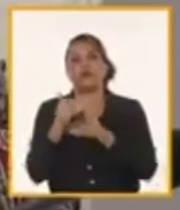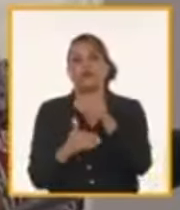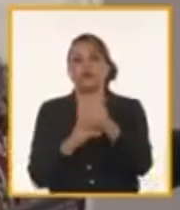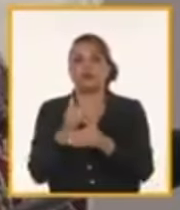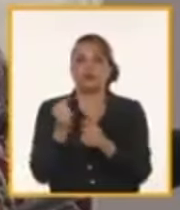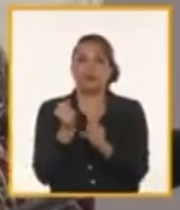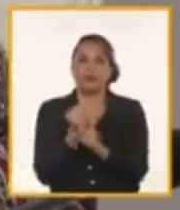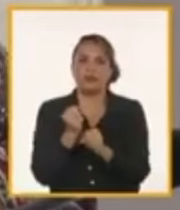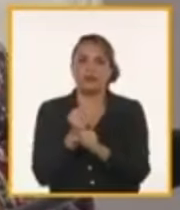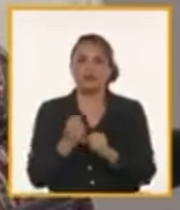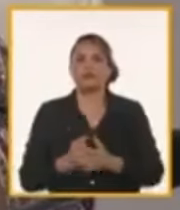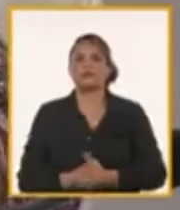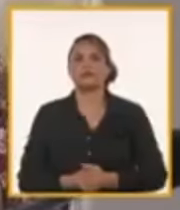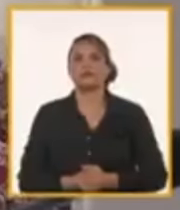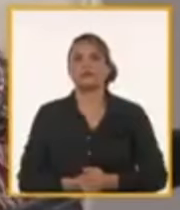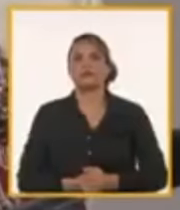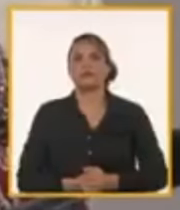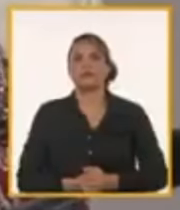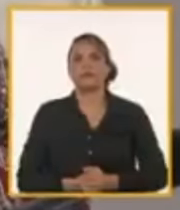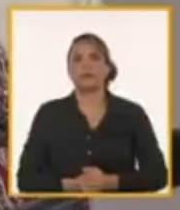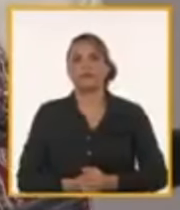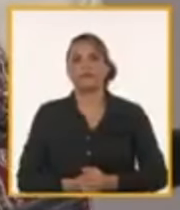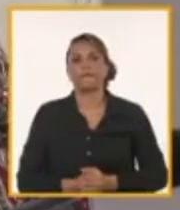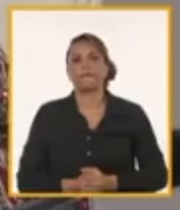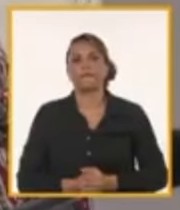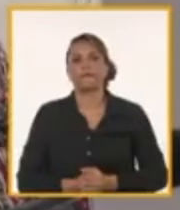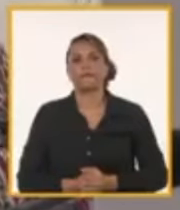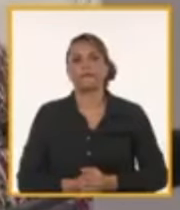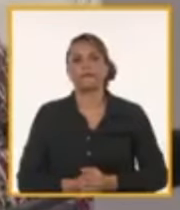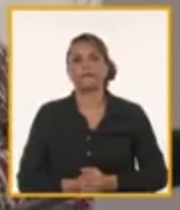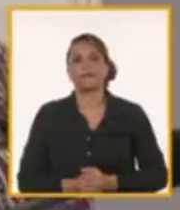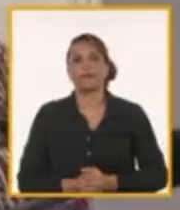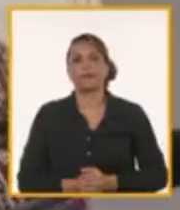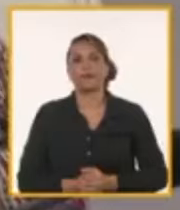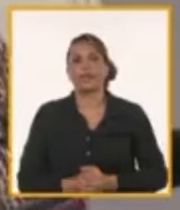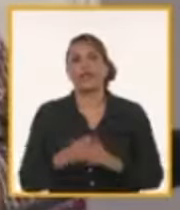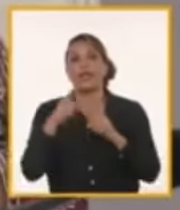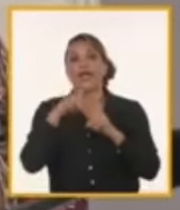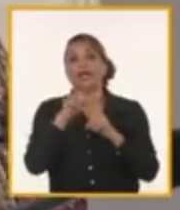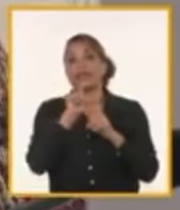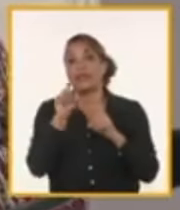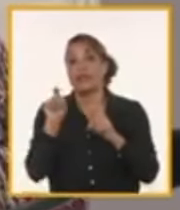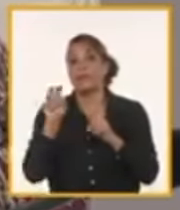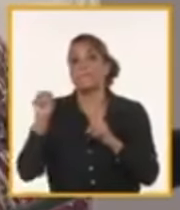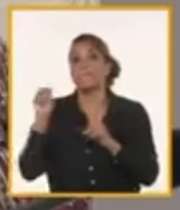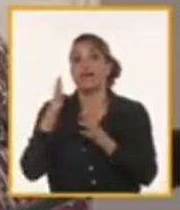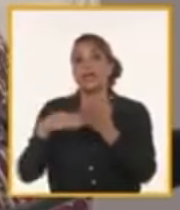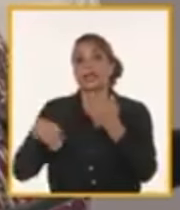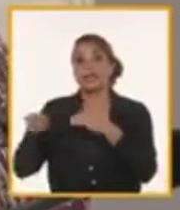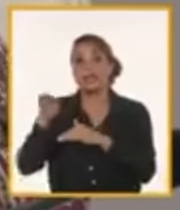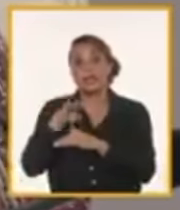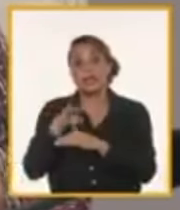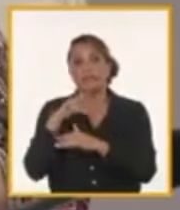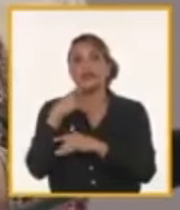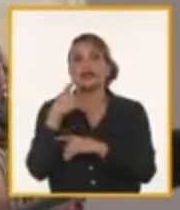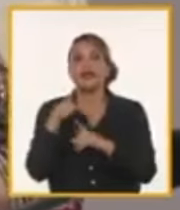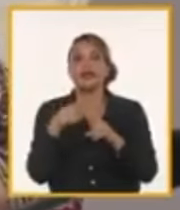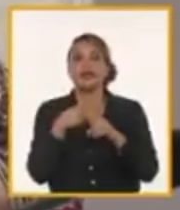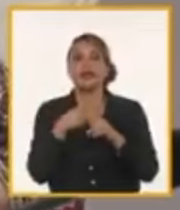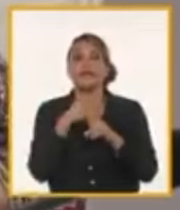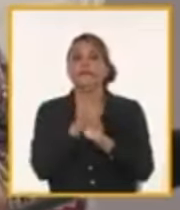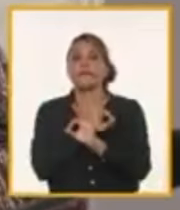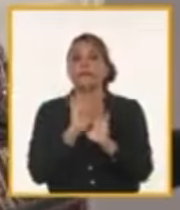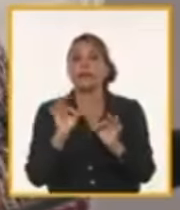no debo dejar de decir que también el tema de las maestrías Y de lo Las especialidades de posgrado